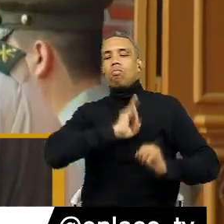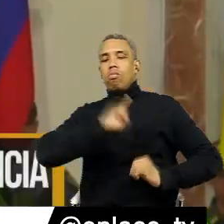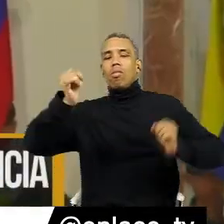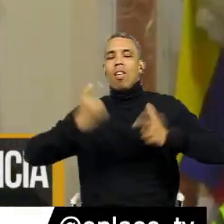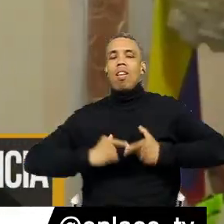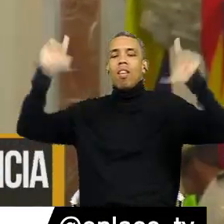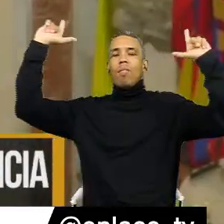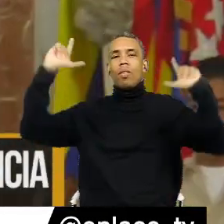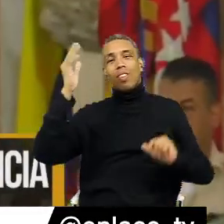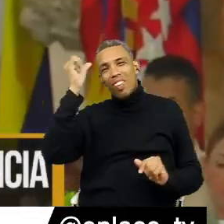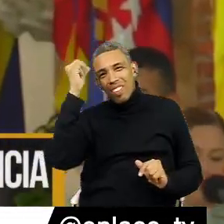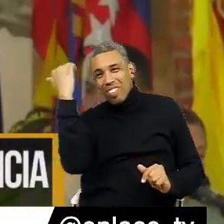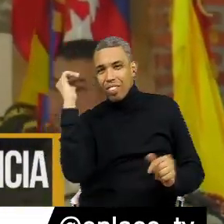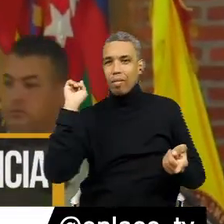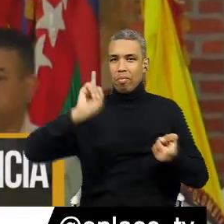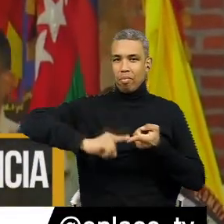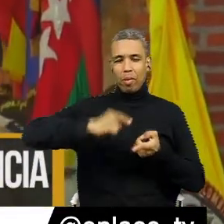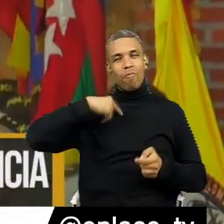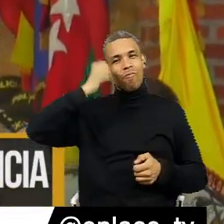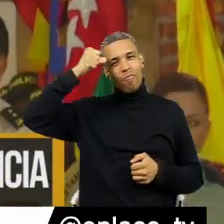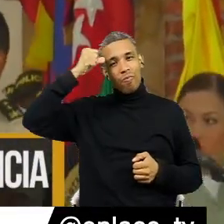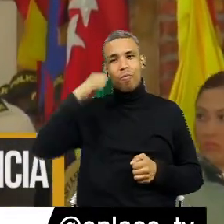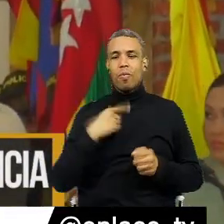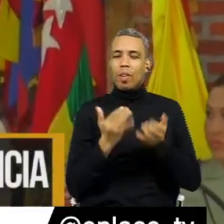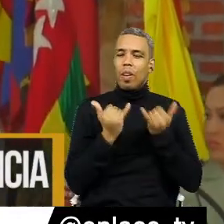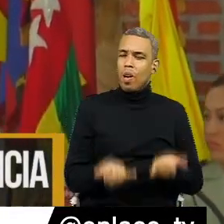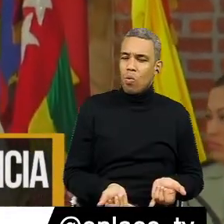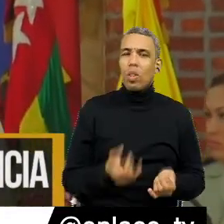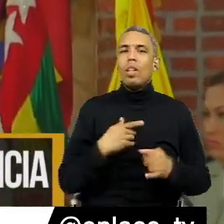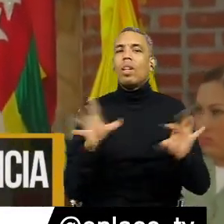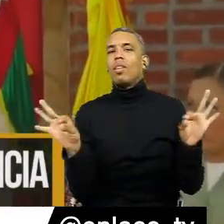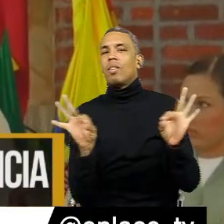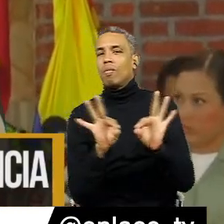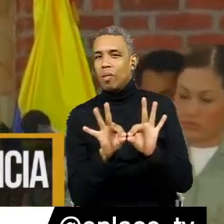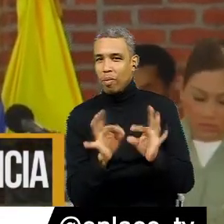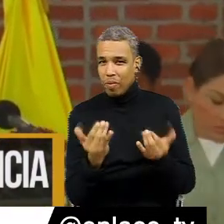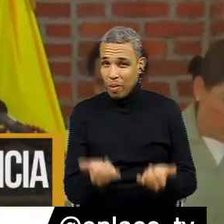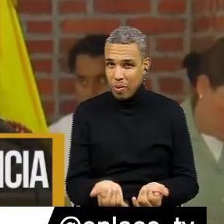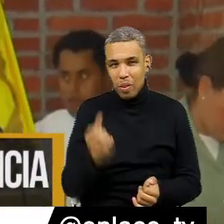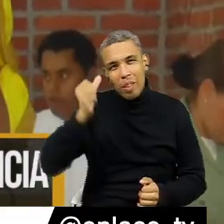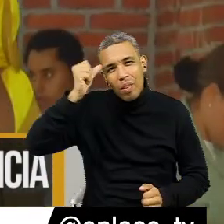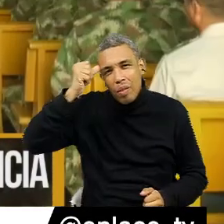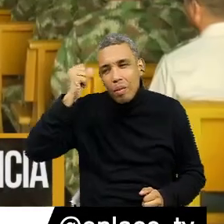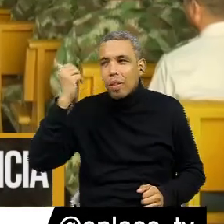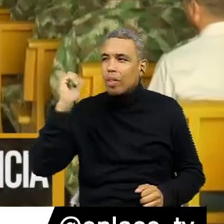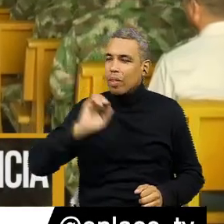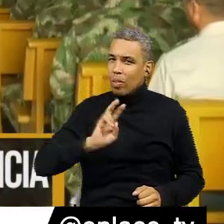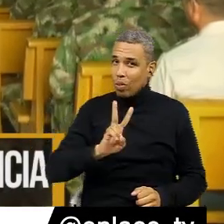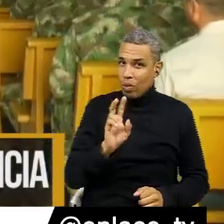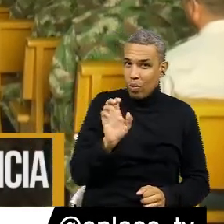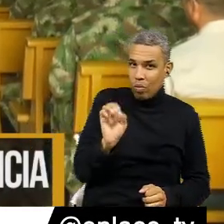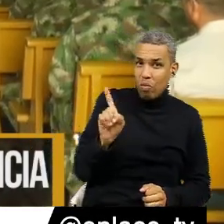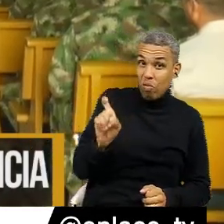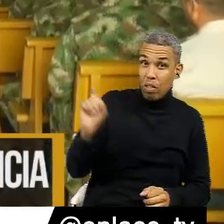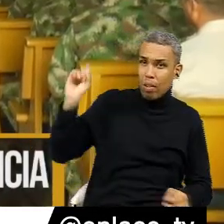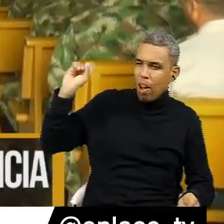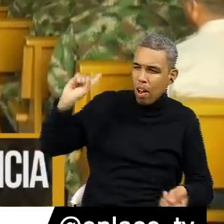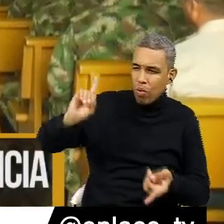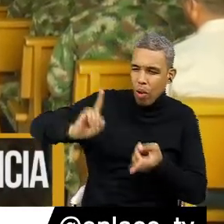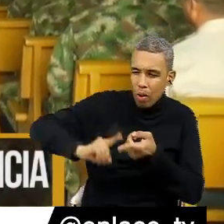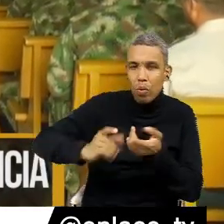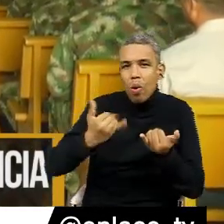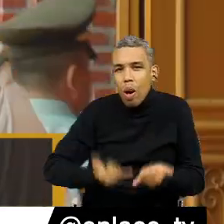Estamos dando al pueblo esa alegría y ese acompañamiento que siempre durante esos 206 años el ejército y las fuerzas